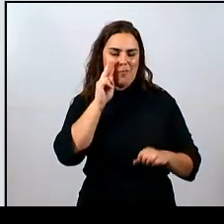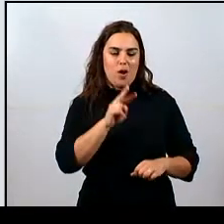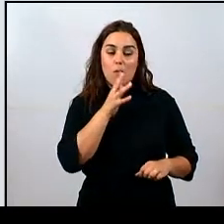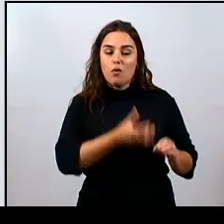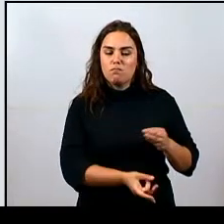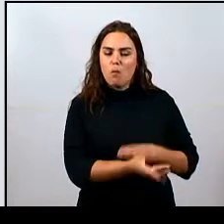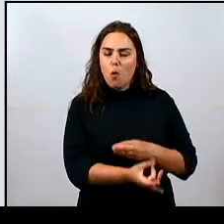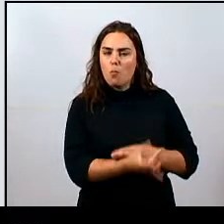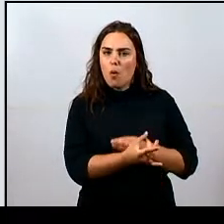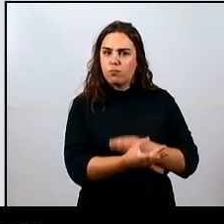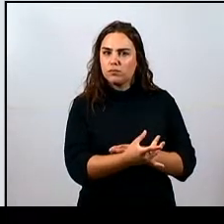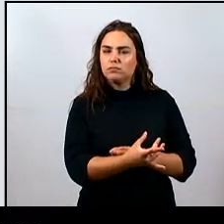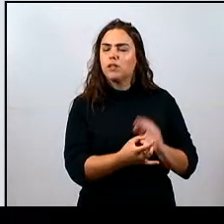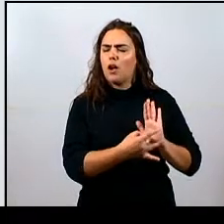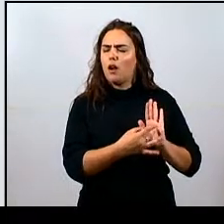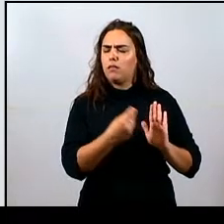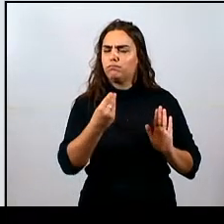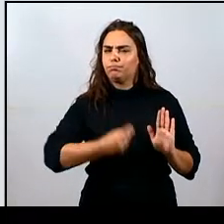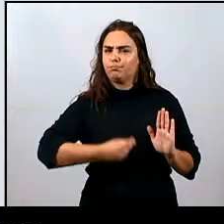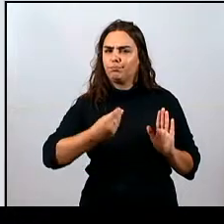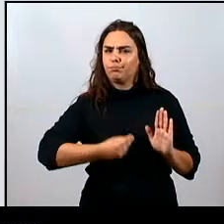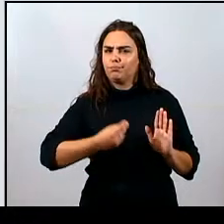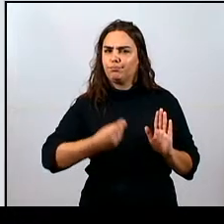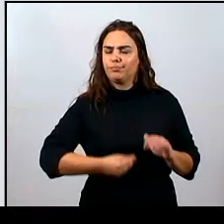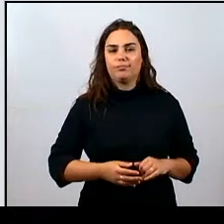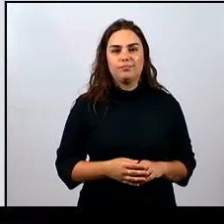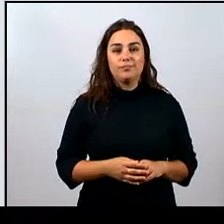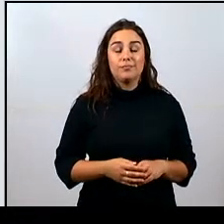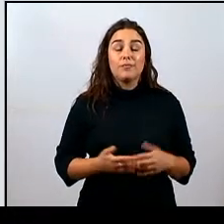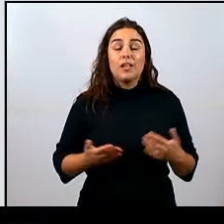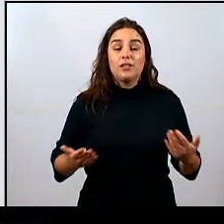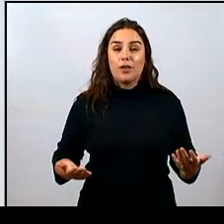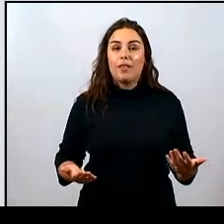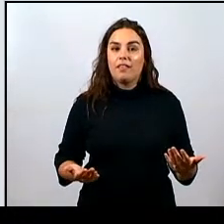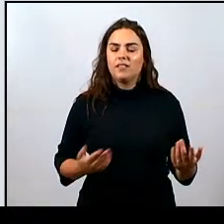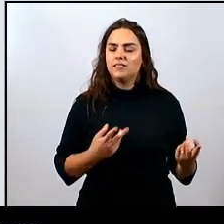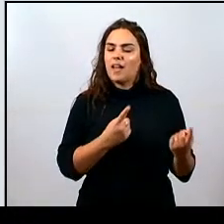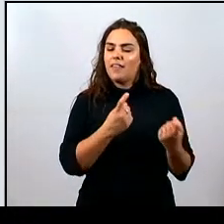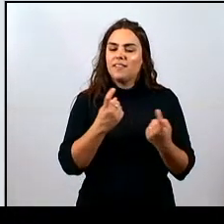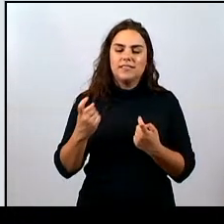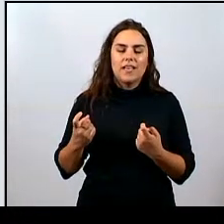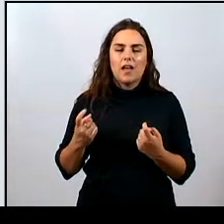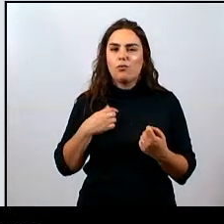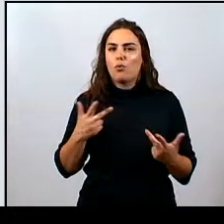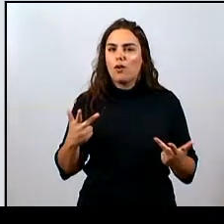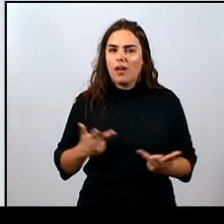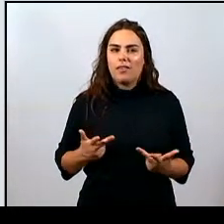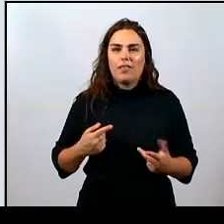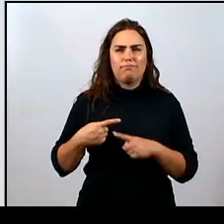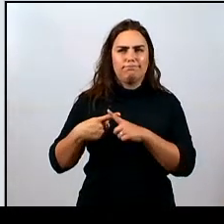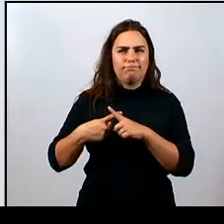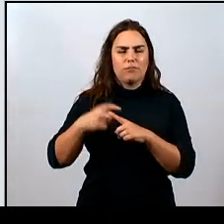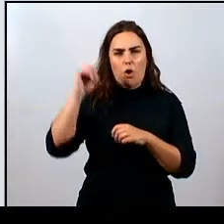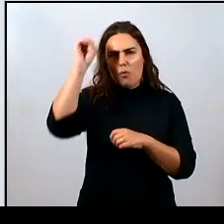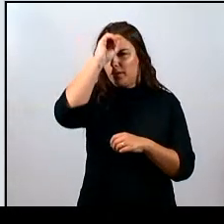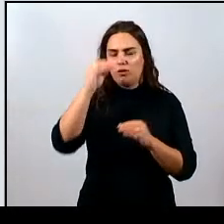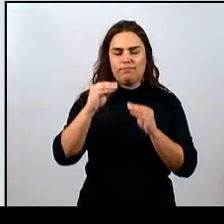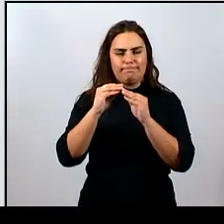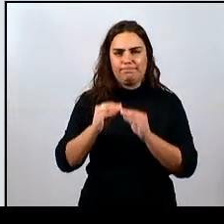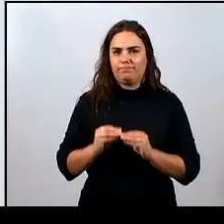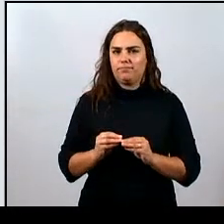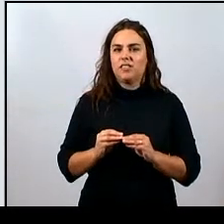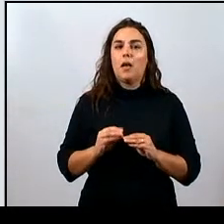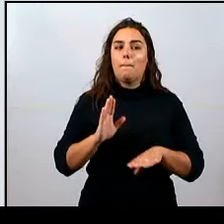producción de altísima calidad. Y compartimos la necesidad y la urgencia de proteger a nuestros